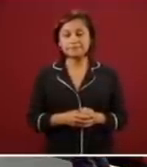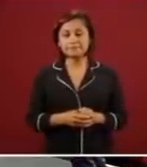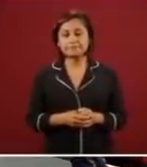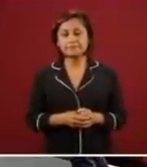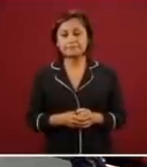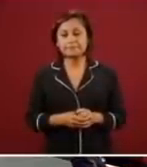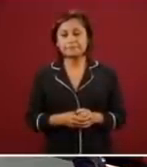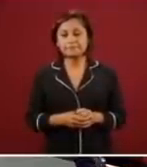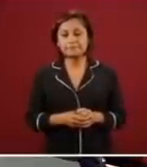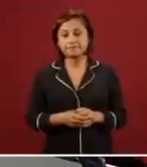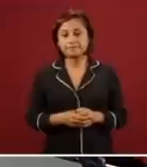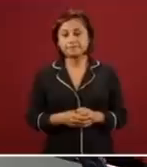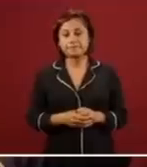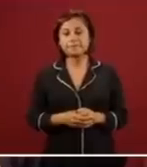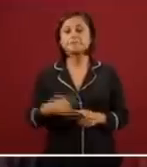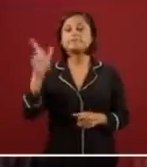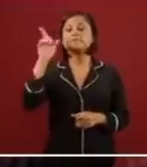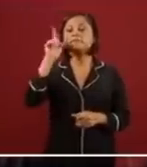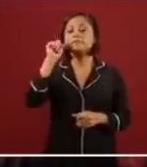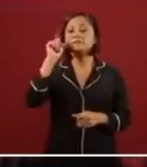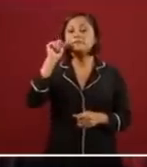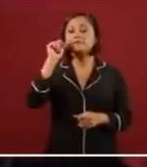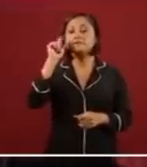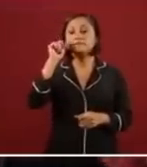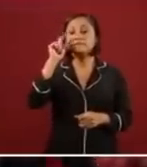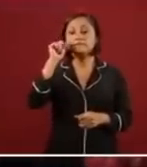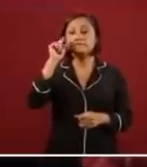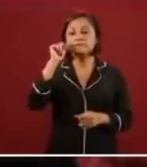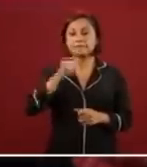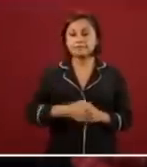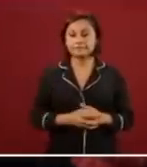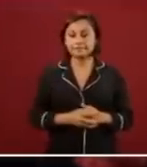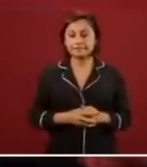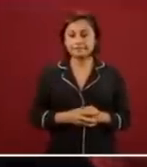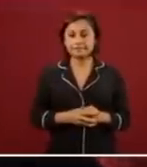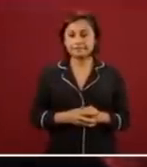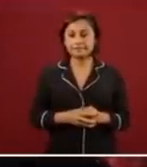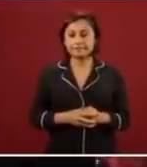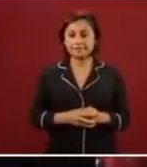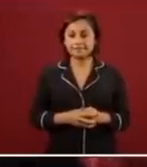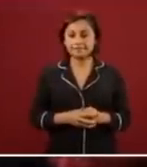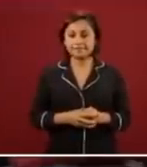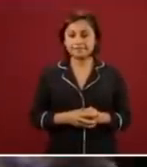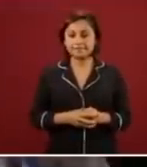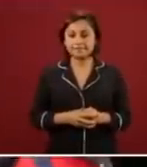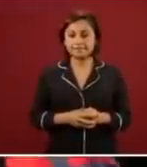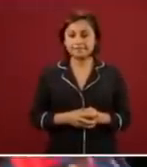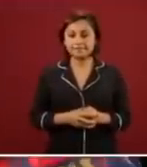Mañana. Jorge.